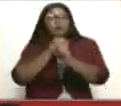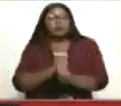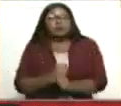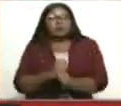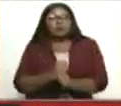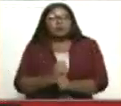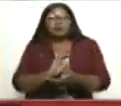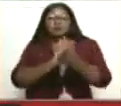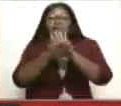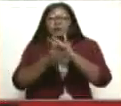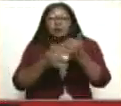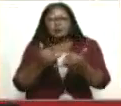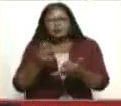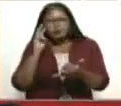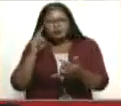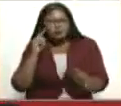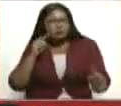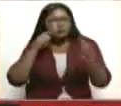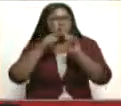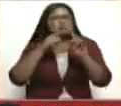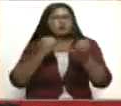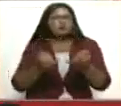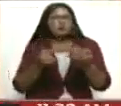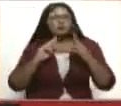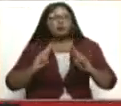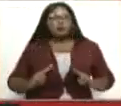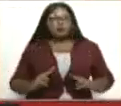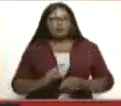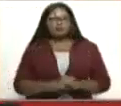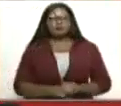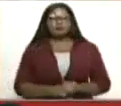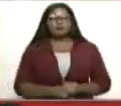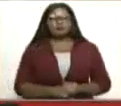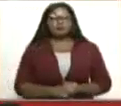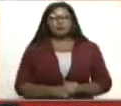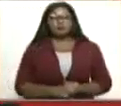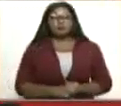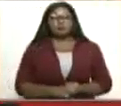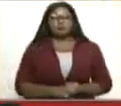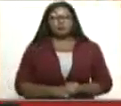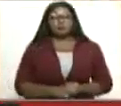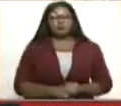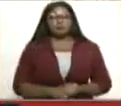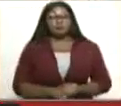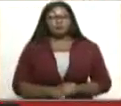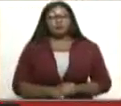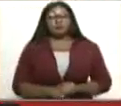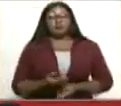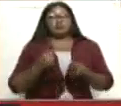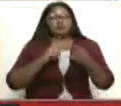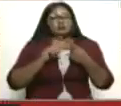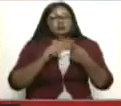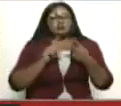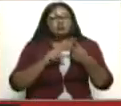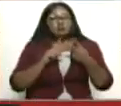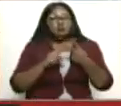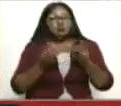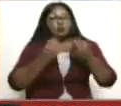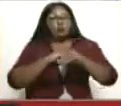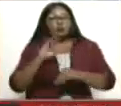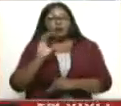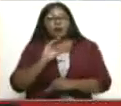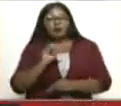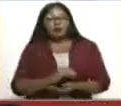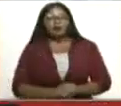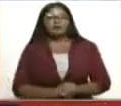cese cumpla su propósito humanitario. Segundo acuerdo de Caracas.